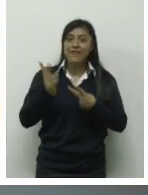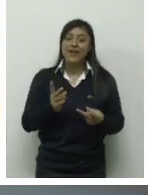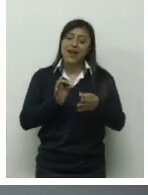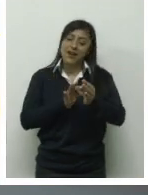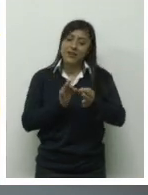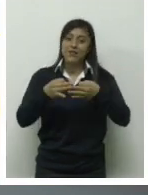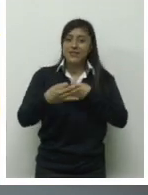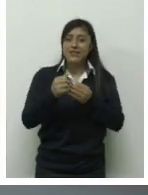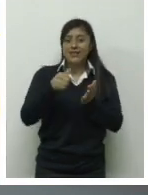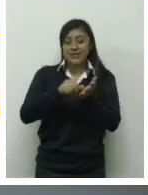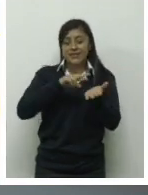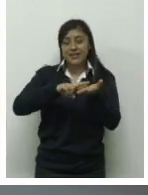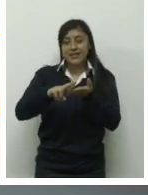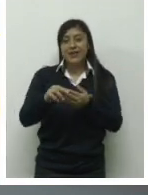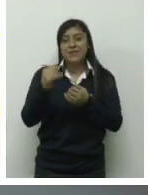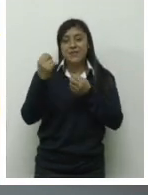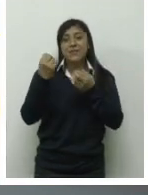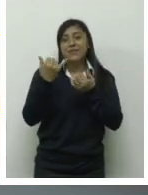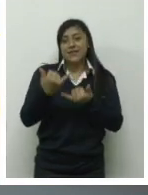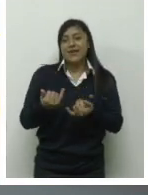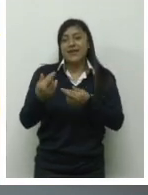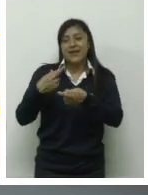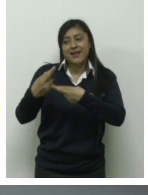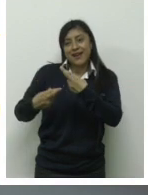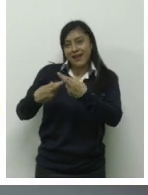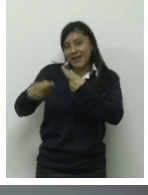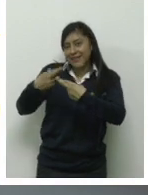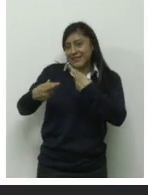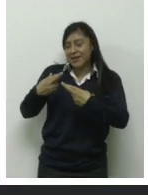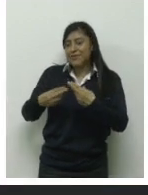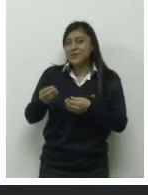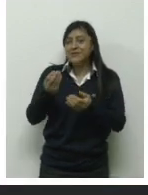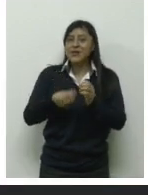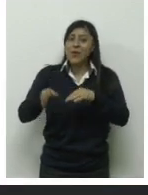oficinas registrales. Ya volvemos con más en InfoRENAP GT.